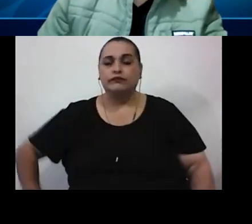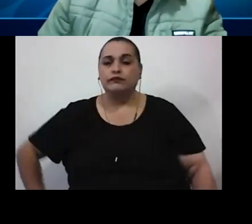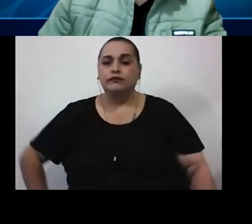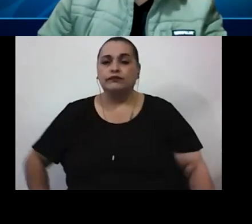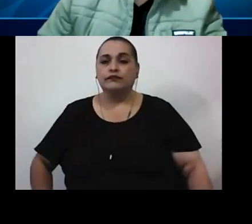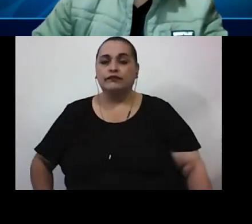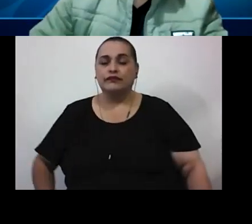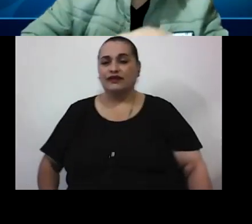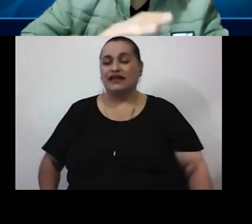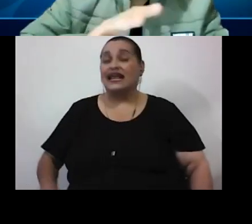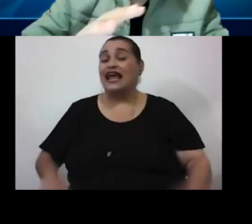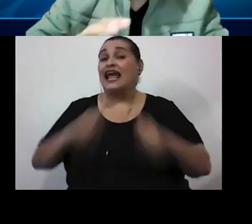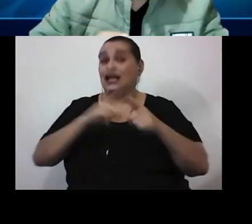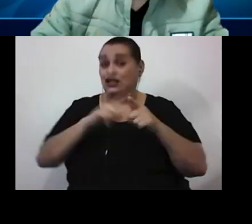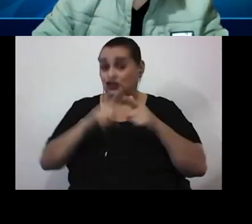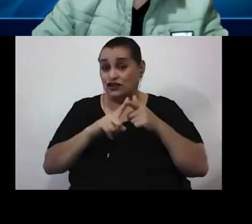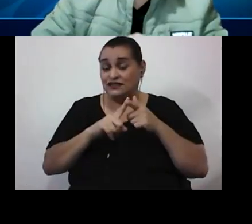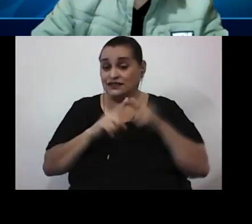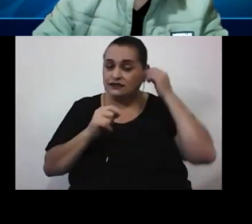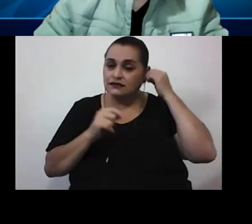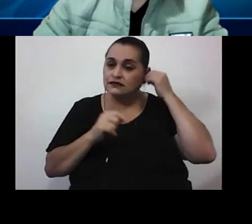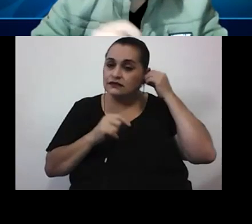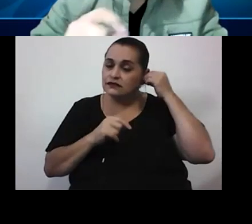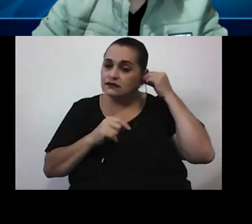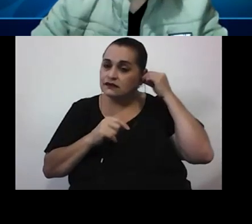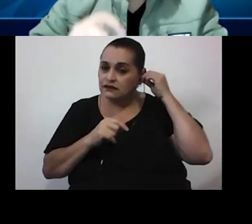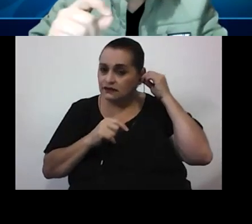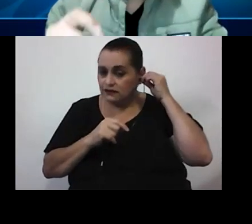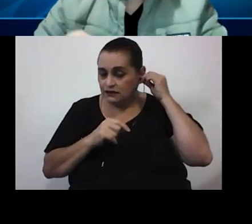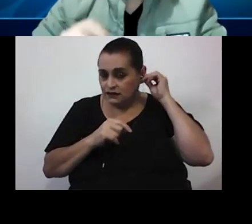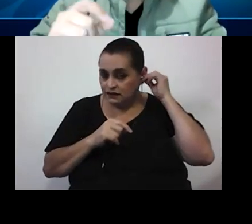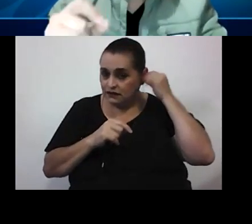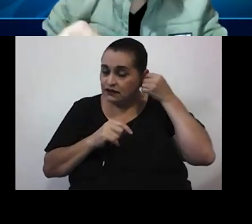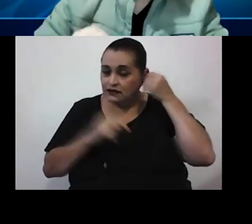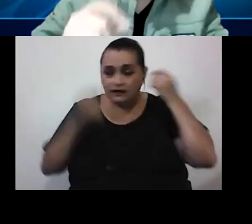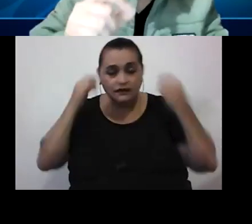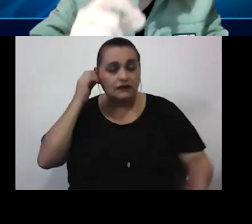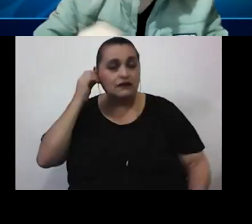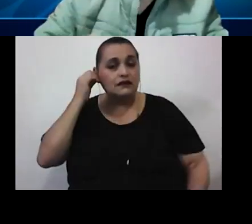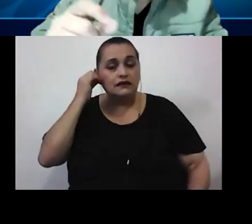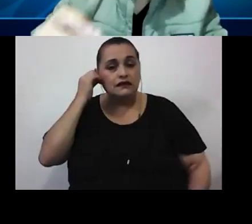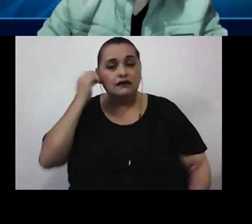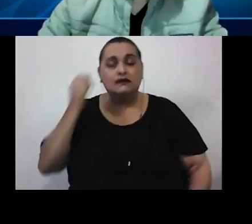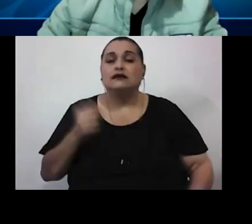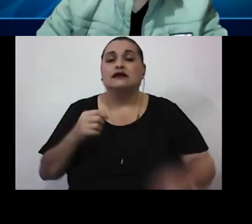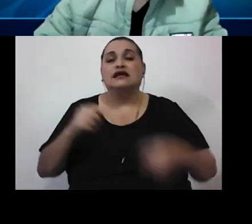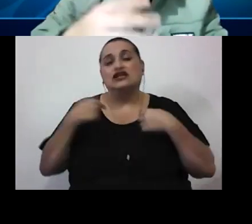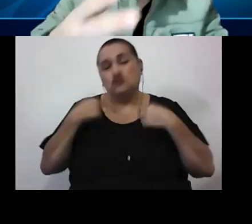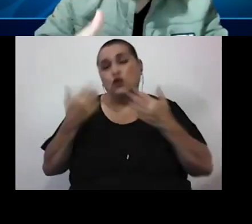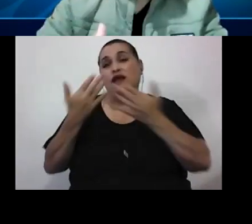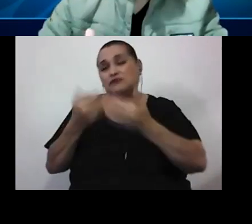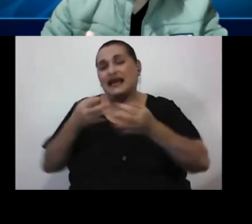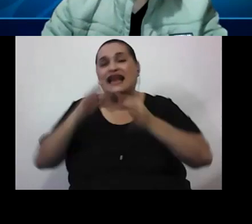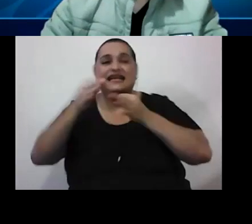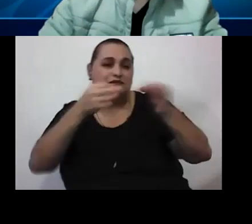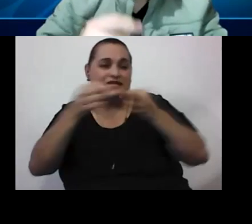Visto de esa manera, no lo vamos a hacer aquí como actividad de que usted se ponga a realizar y que yo le voy a esperar. No, ahí